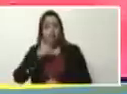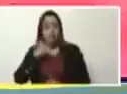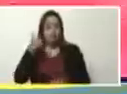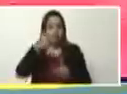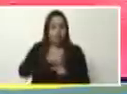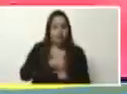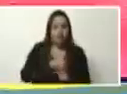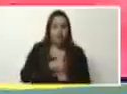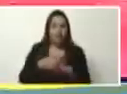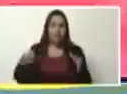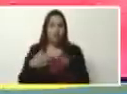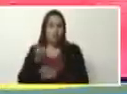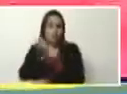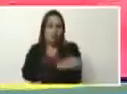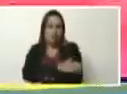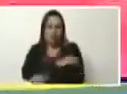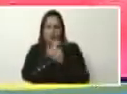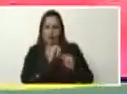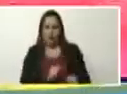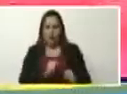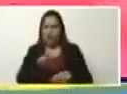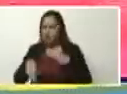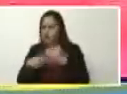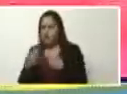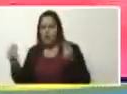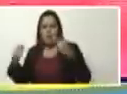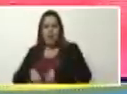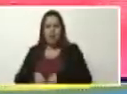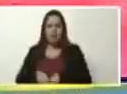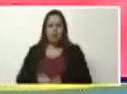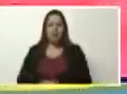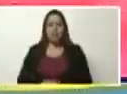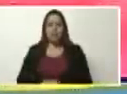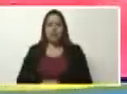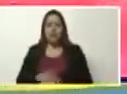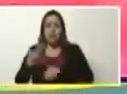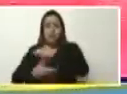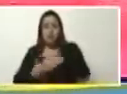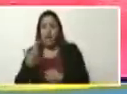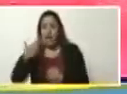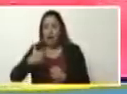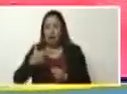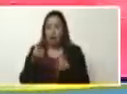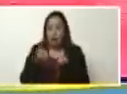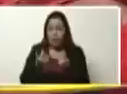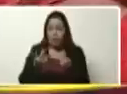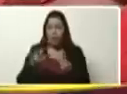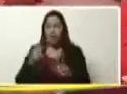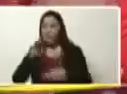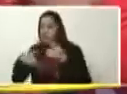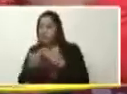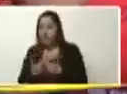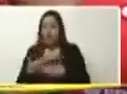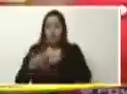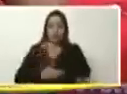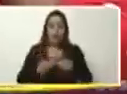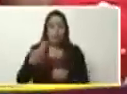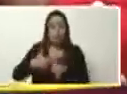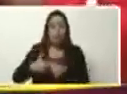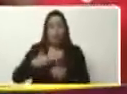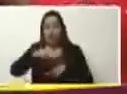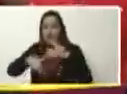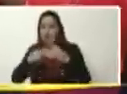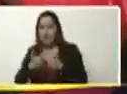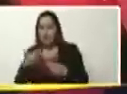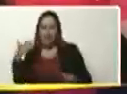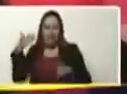extremista. Nunca más sabotaje económico, nunca más sabotaje petrolero, nunca más ataque contra el